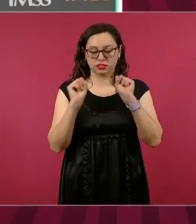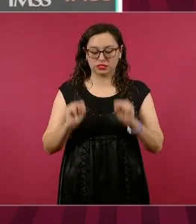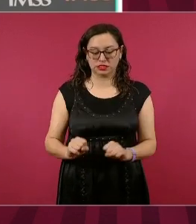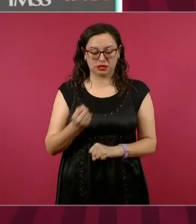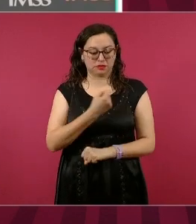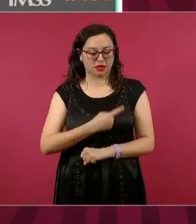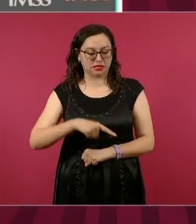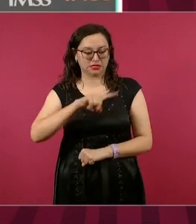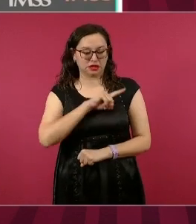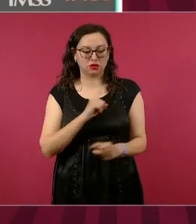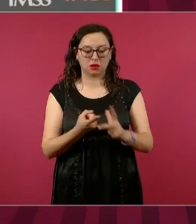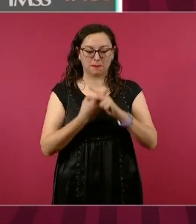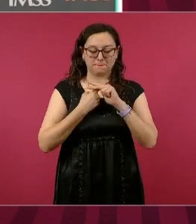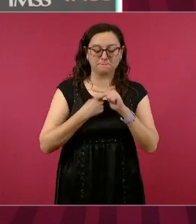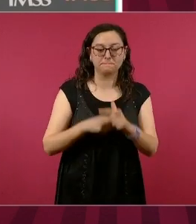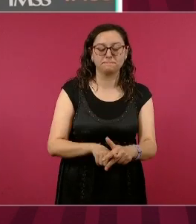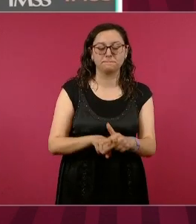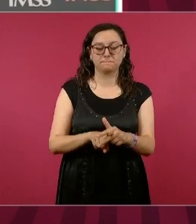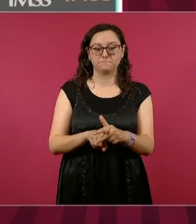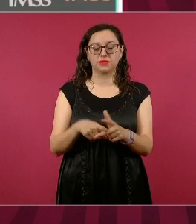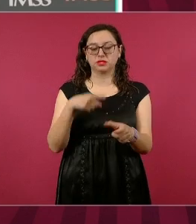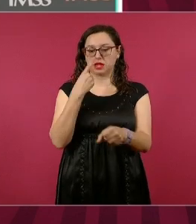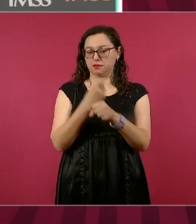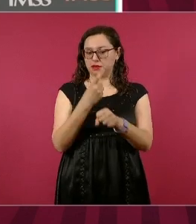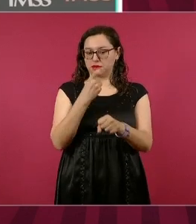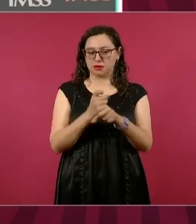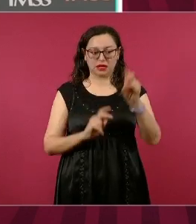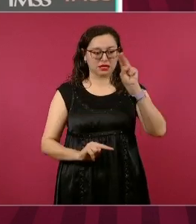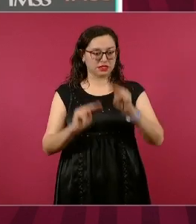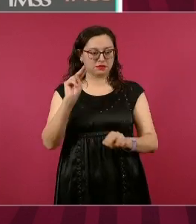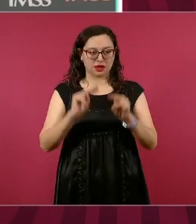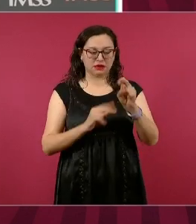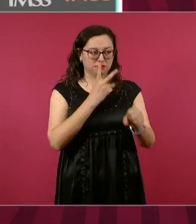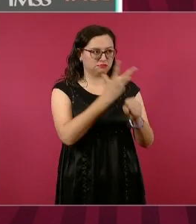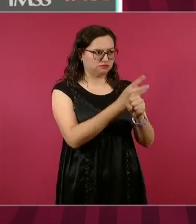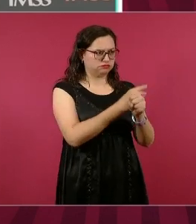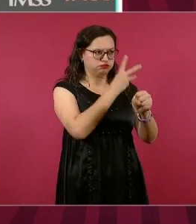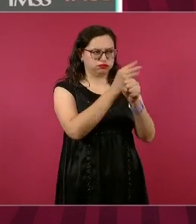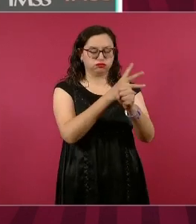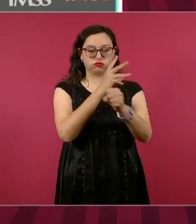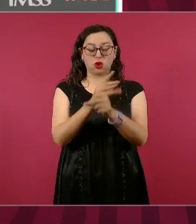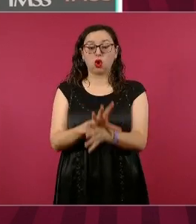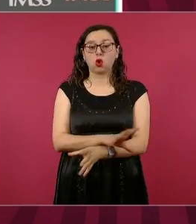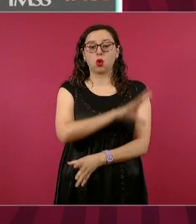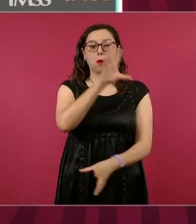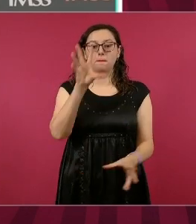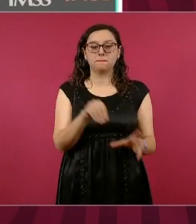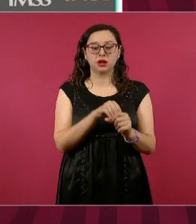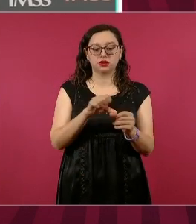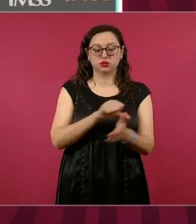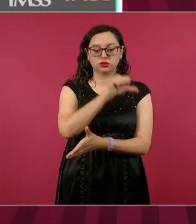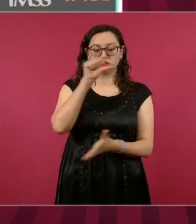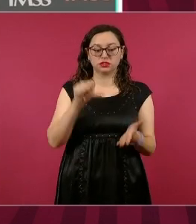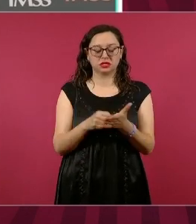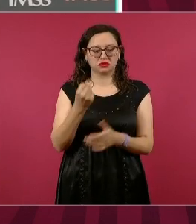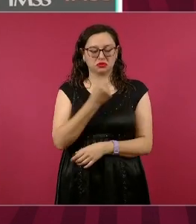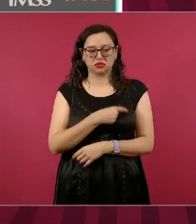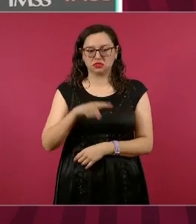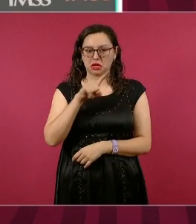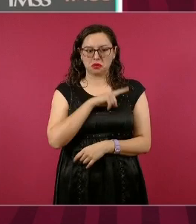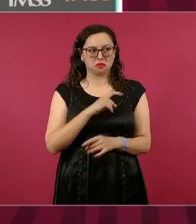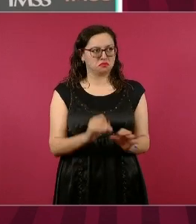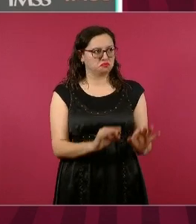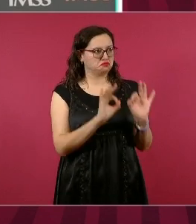en marcha la rehabilitación del primer nivel de atención. Todos los centros de salud están en perfectas